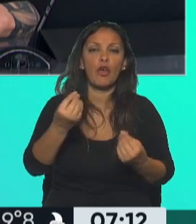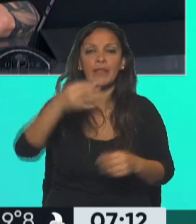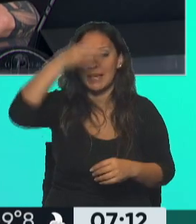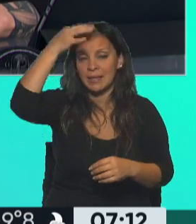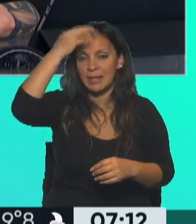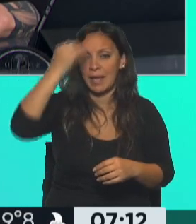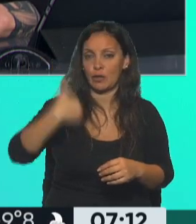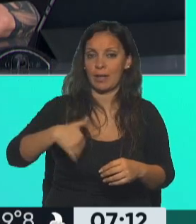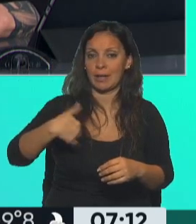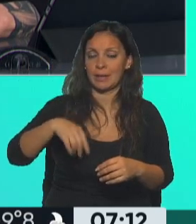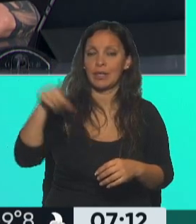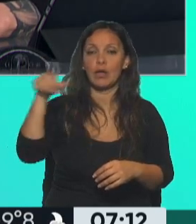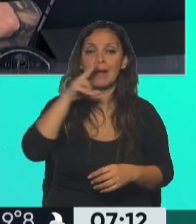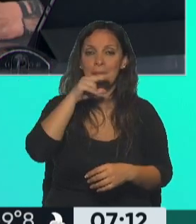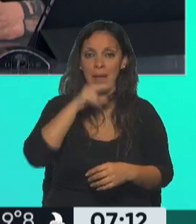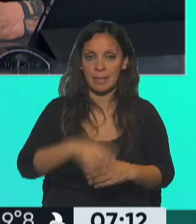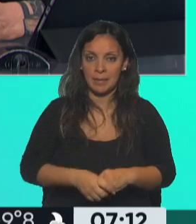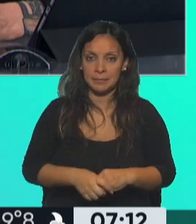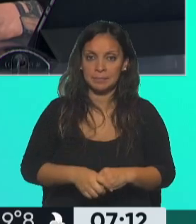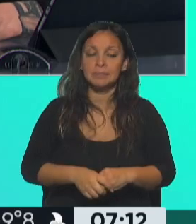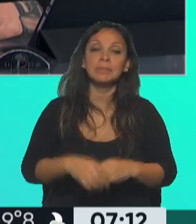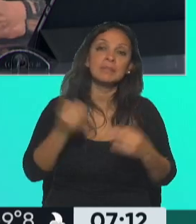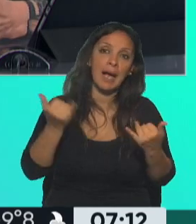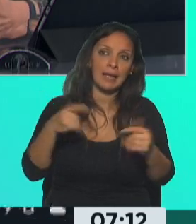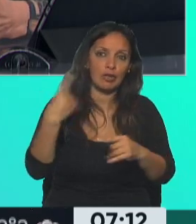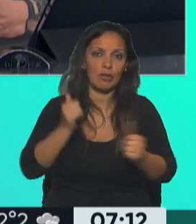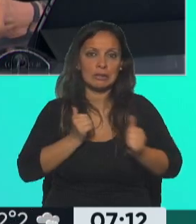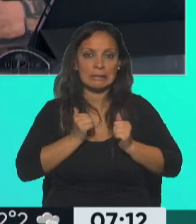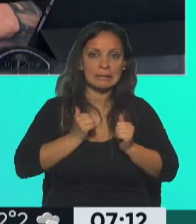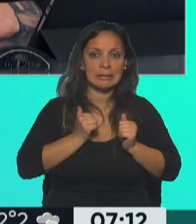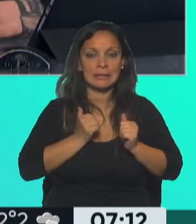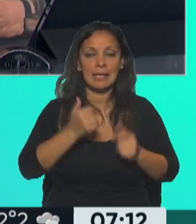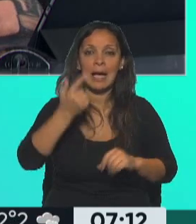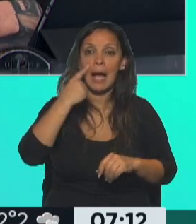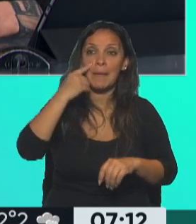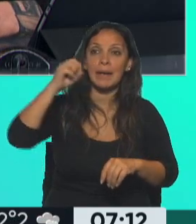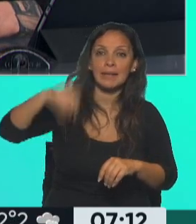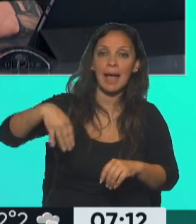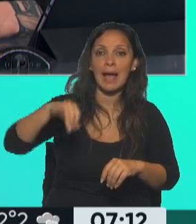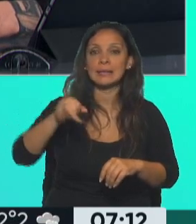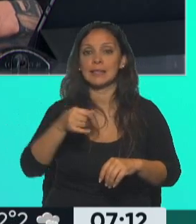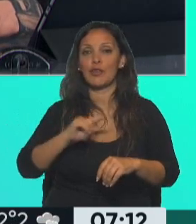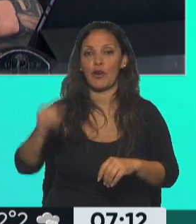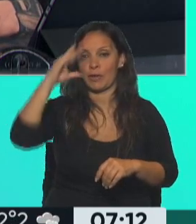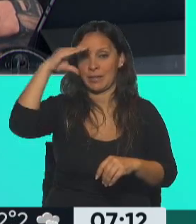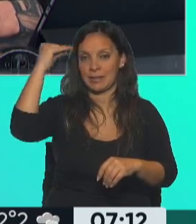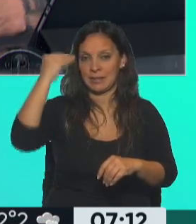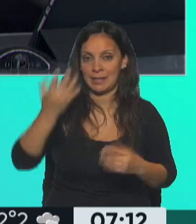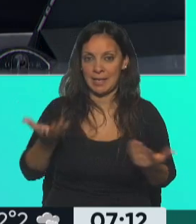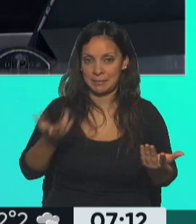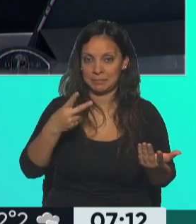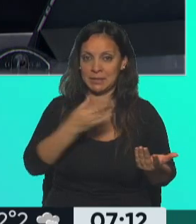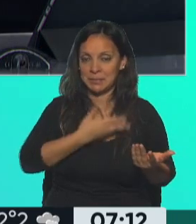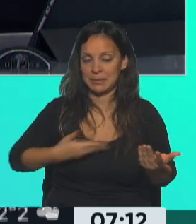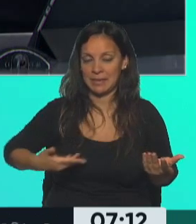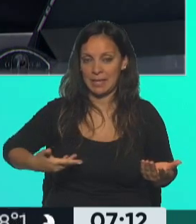ciudad de La Plata, en donde, bueno, hay cierta expectativa sobre si va a estar o no la vicepresidenta Cristina Fernández de Kirchner,